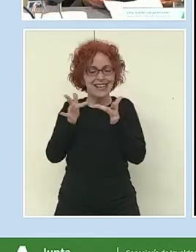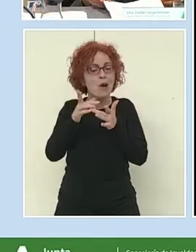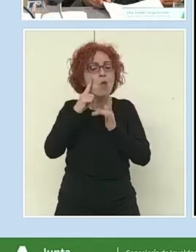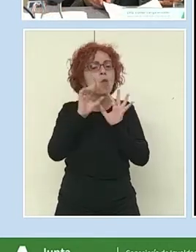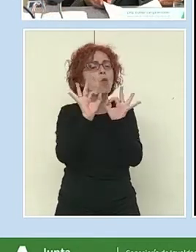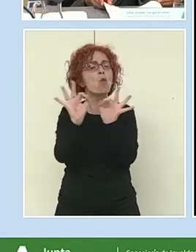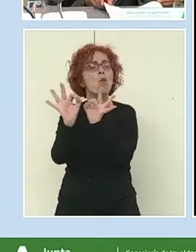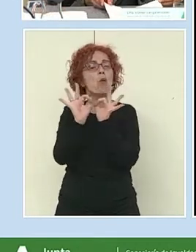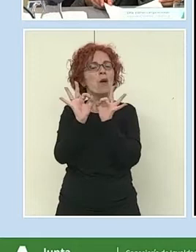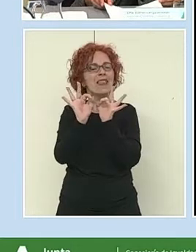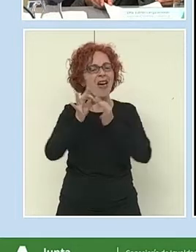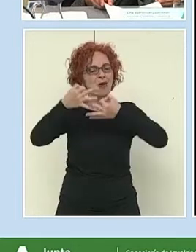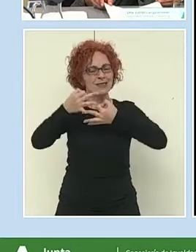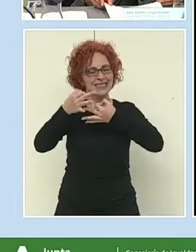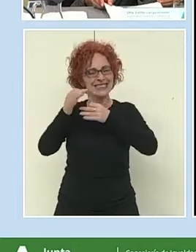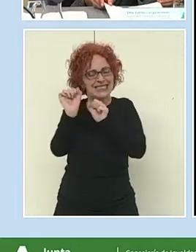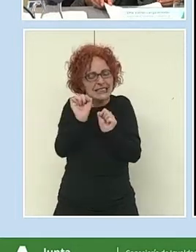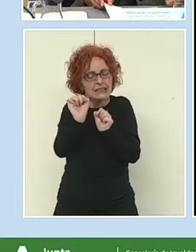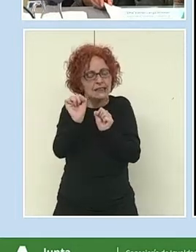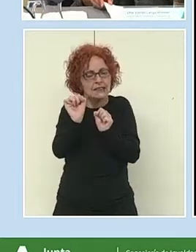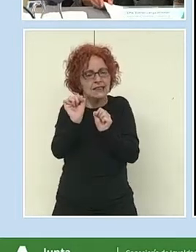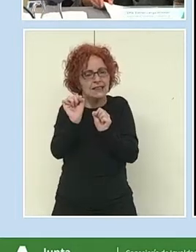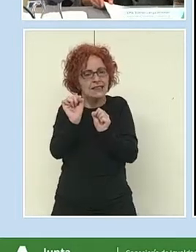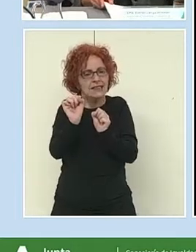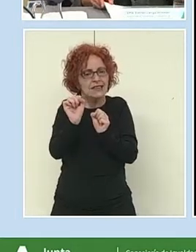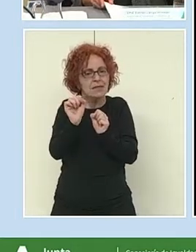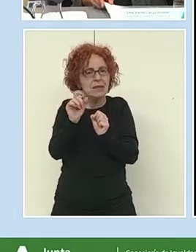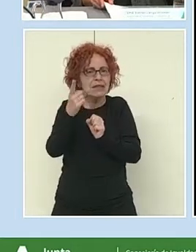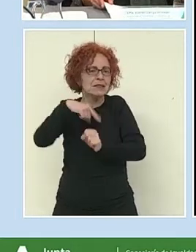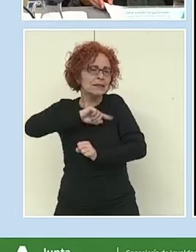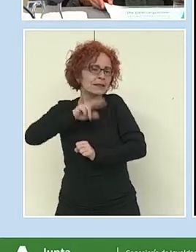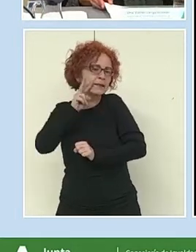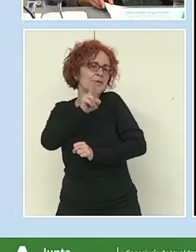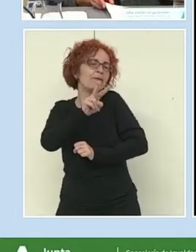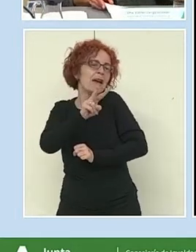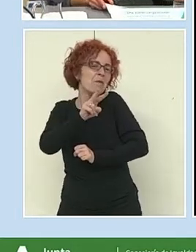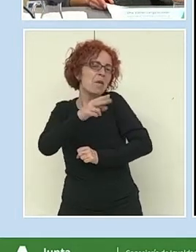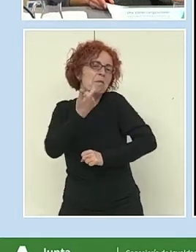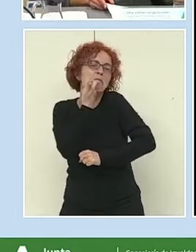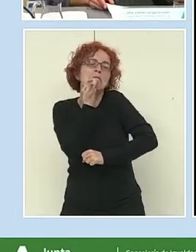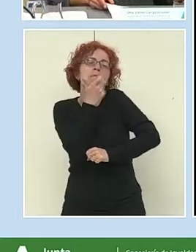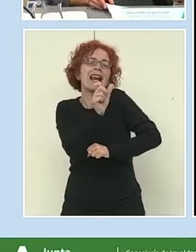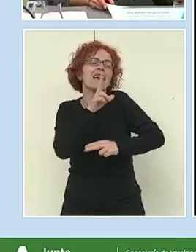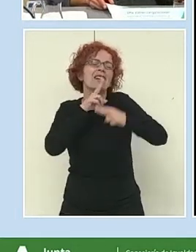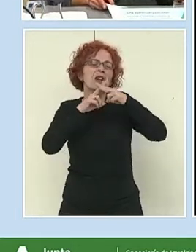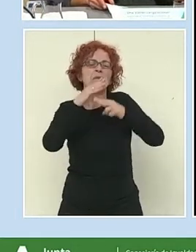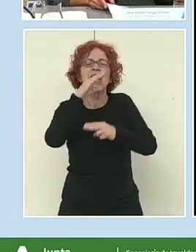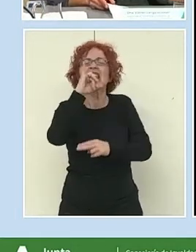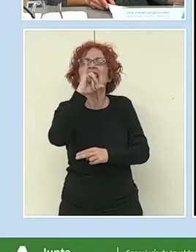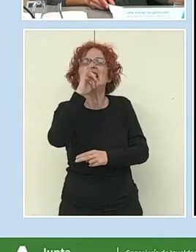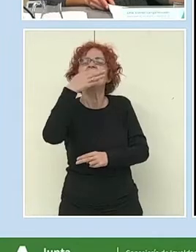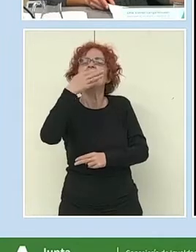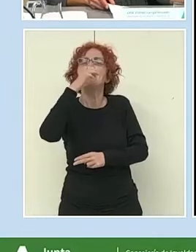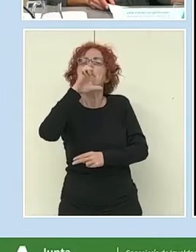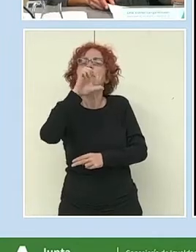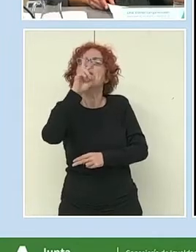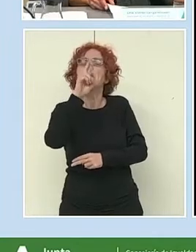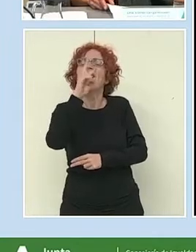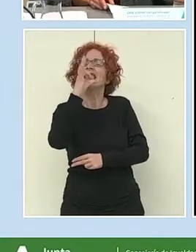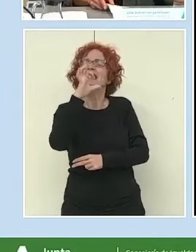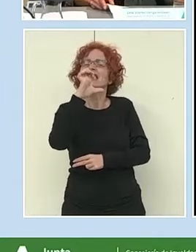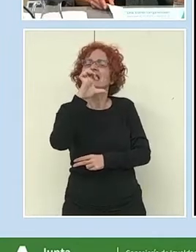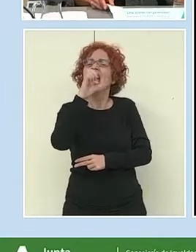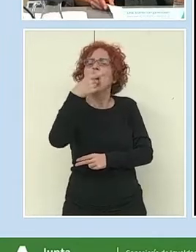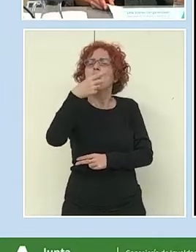creo que ha pasado de ser una palabra friki, sofisticada, rara, técnica, a